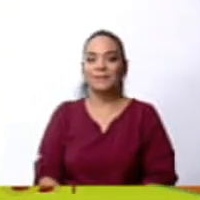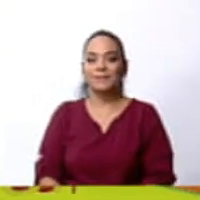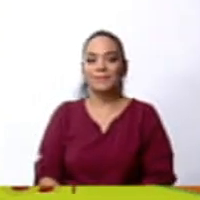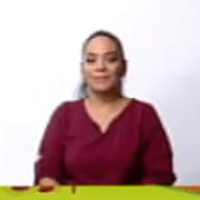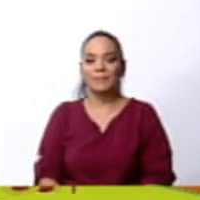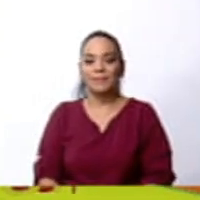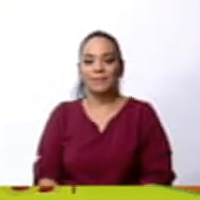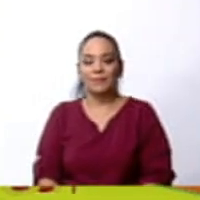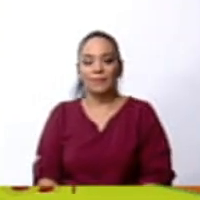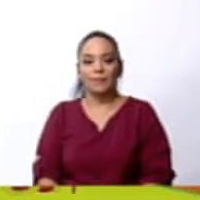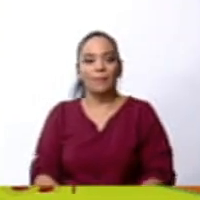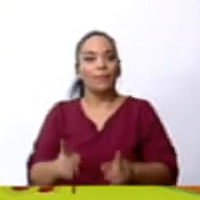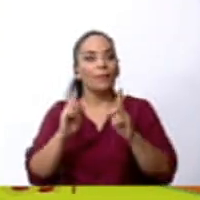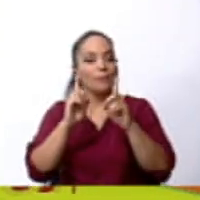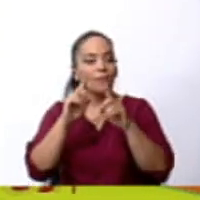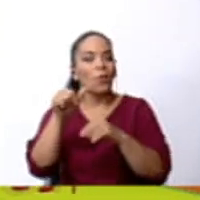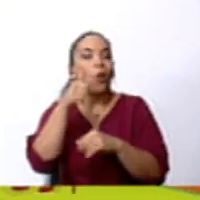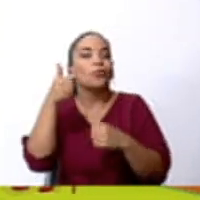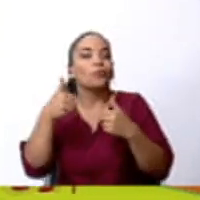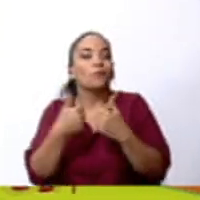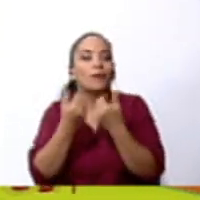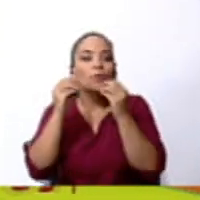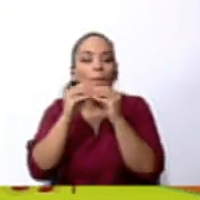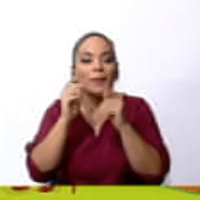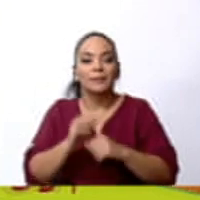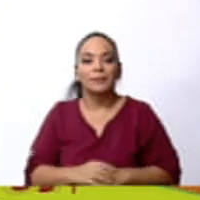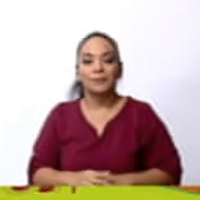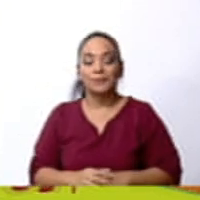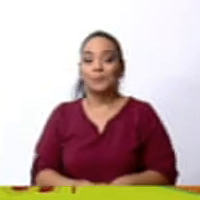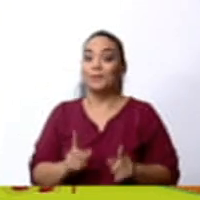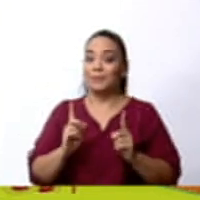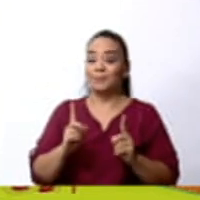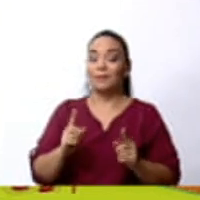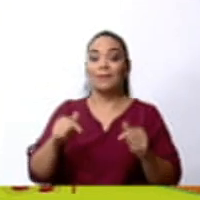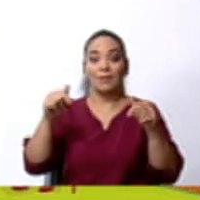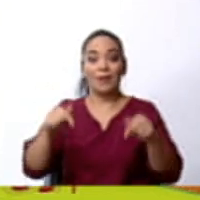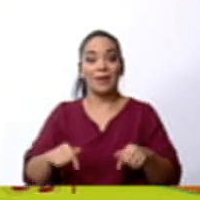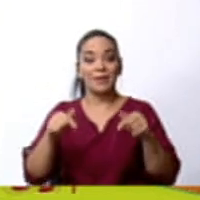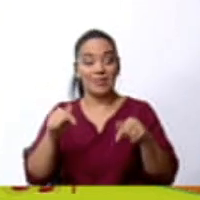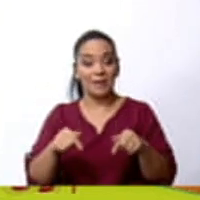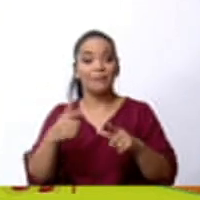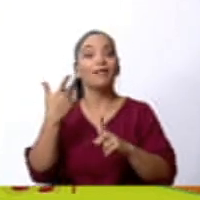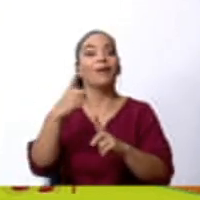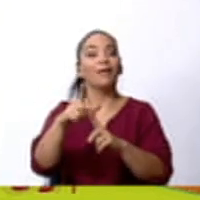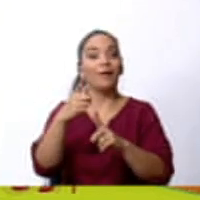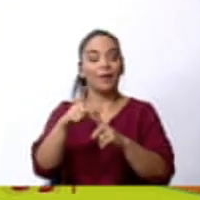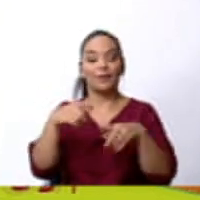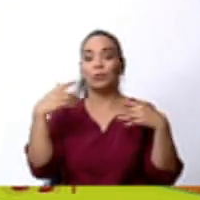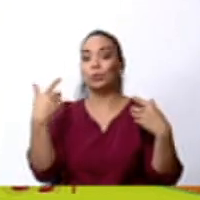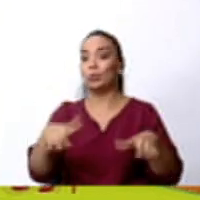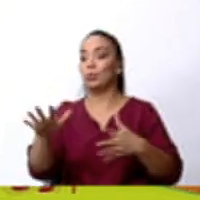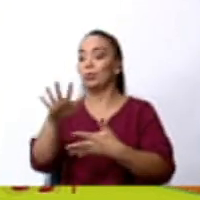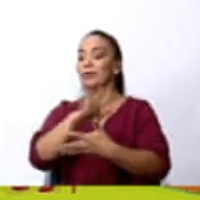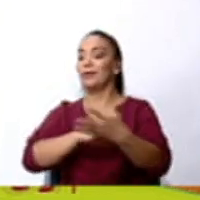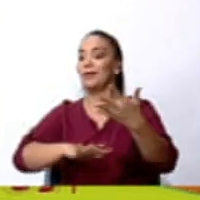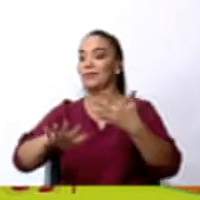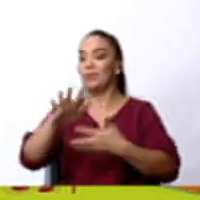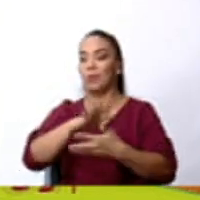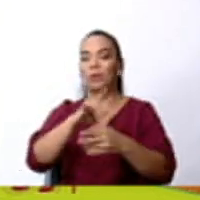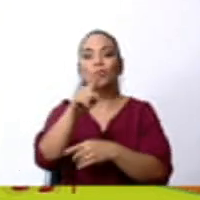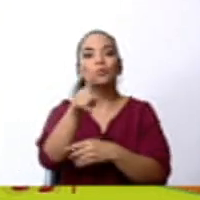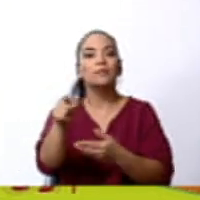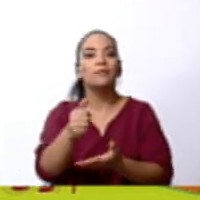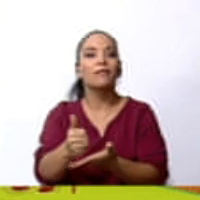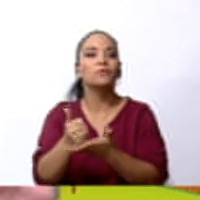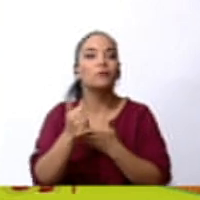Pero tengo otro reto más. Resulta que aquí los disfraces se desordenaron. Y ustedes me van a